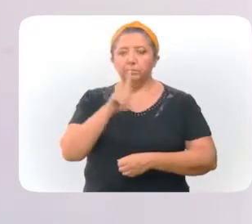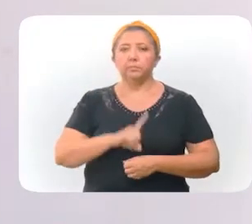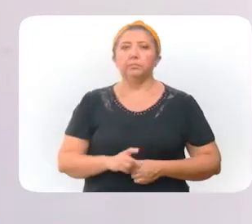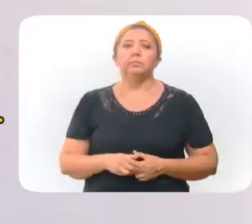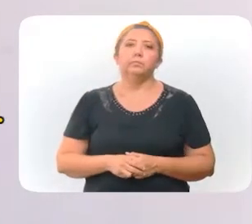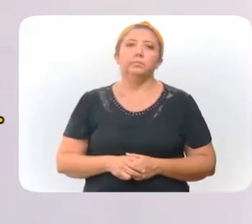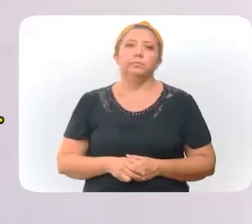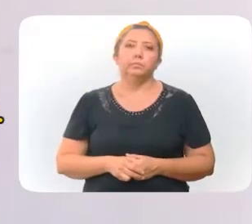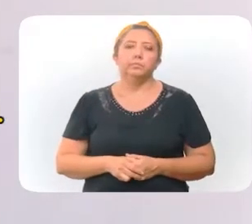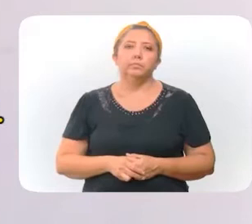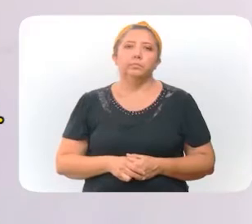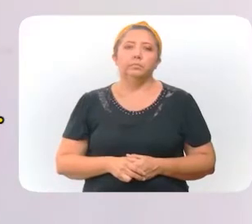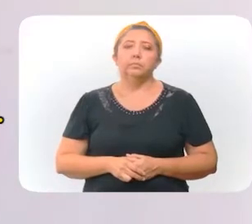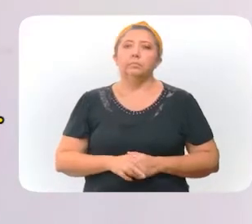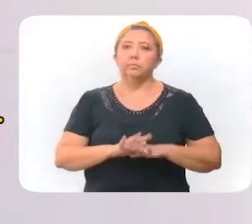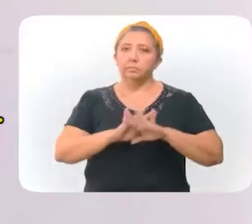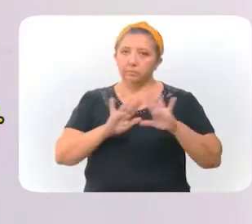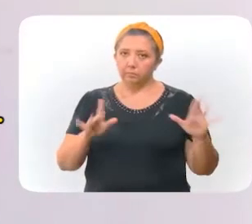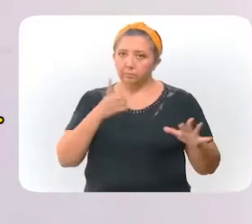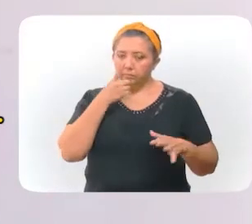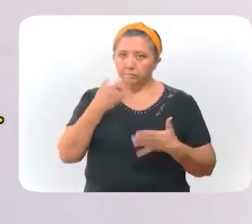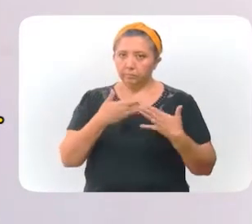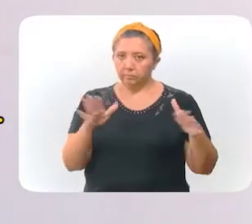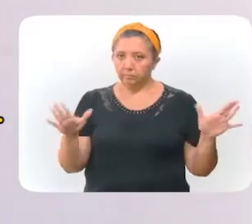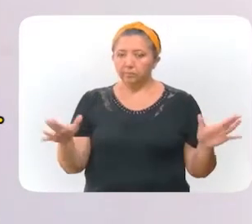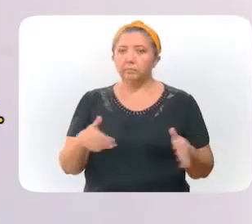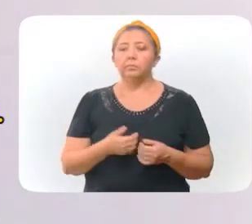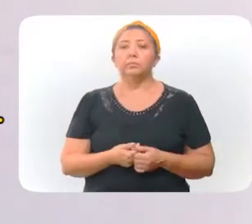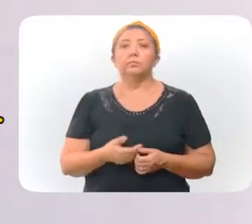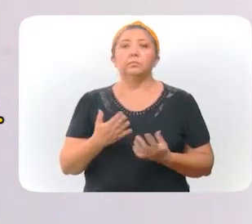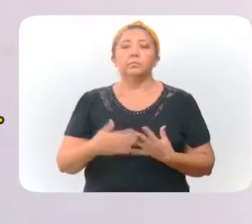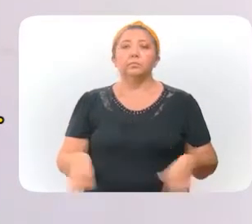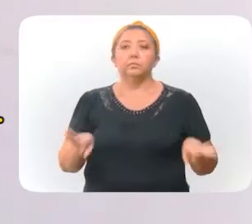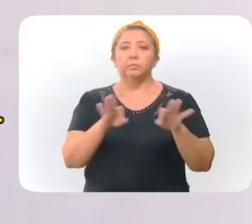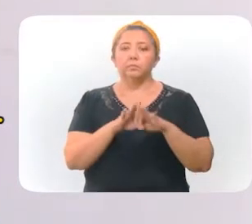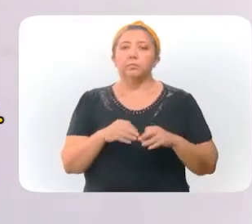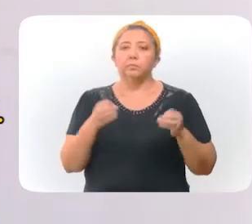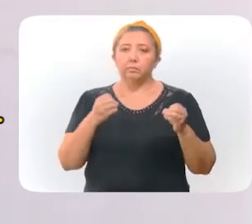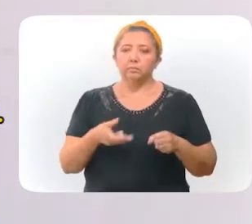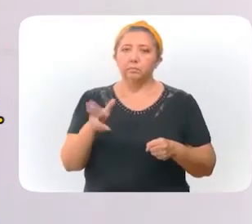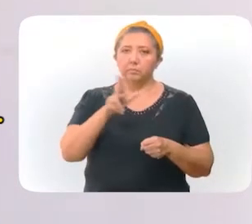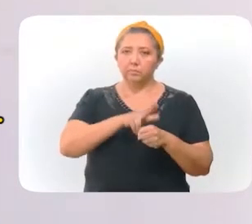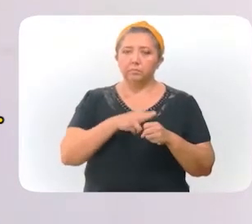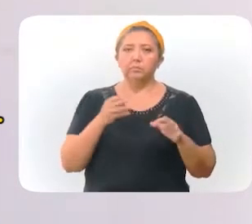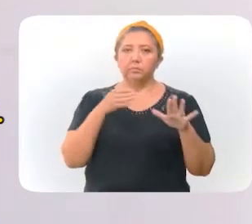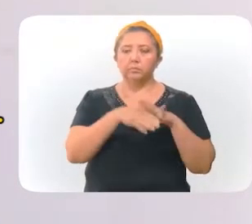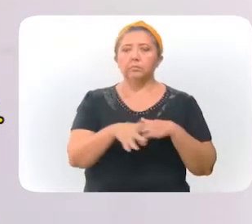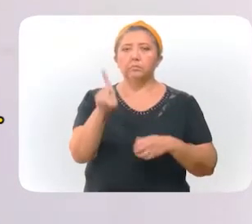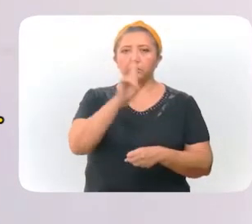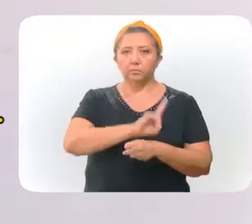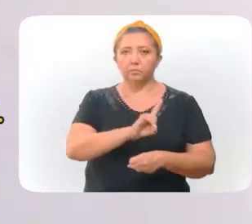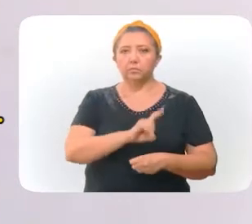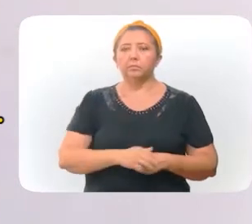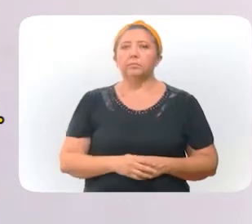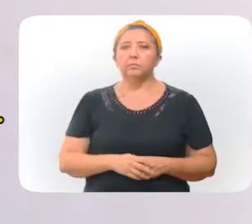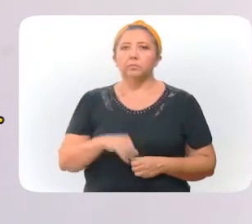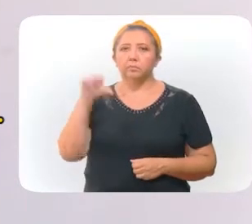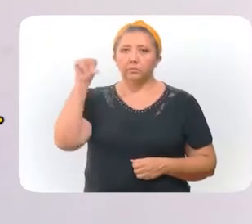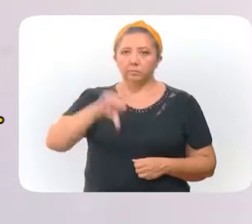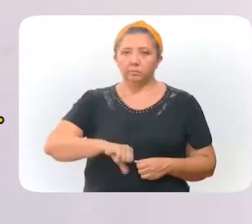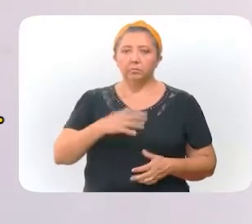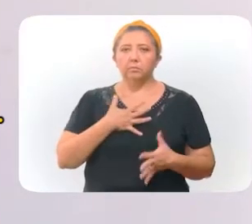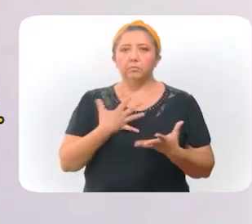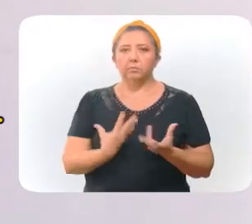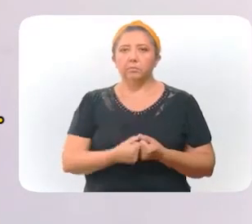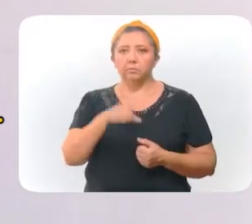días. Como se ha señalado, en la reapertura económica los datos más importantes son la ocupación hospitalaria y los ingresos diarios. El